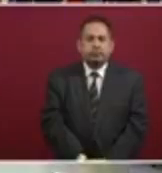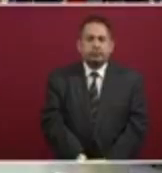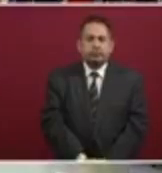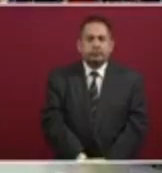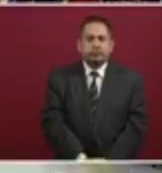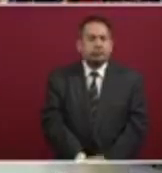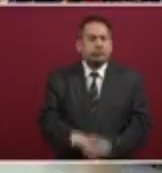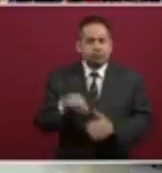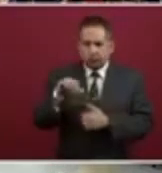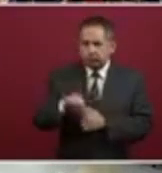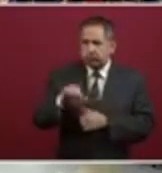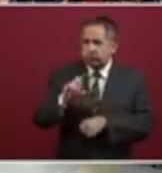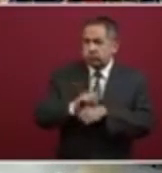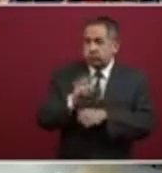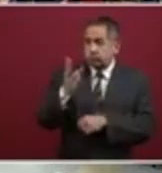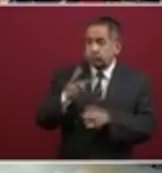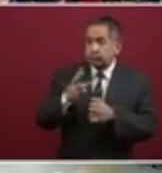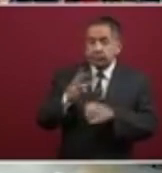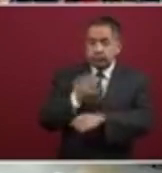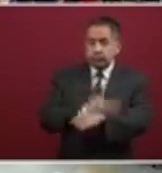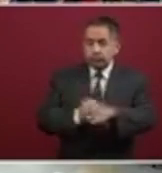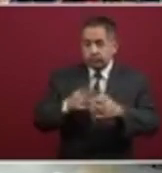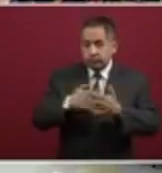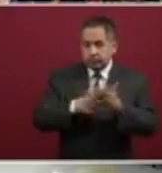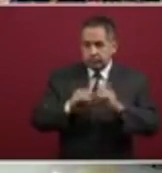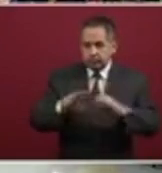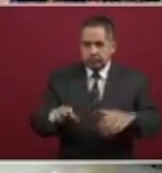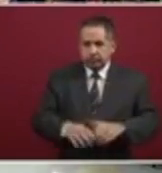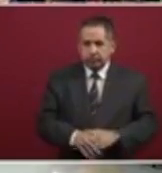El día de hoy a las 3 de la tarde.